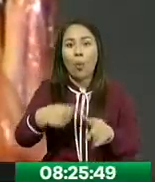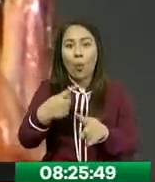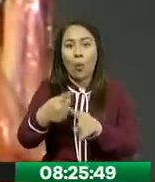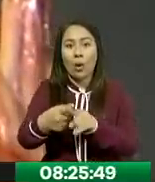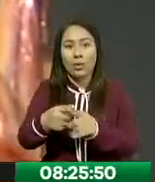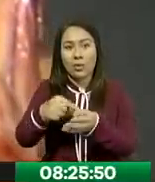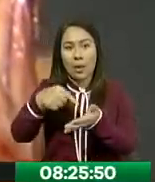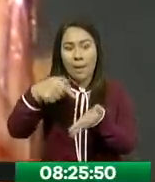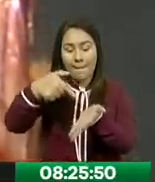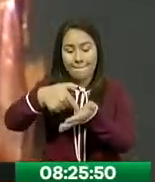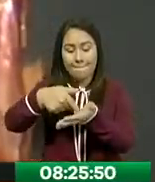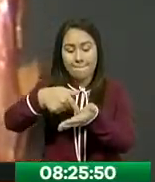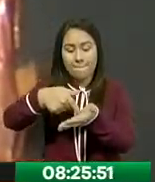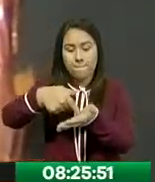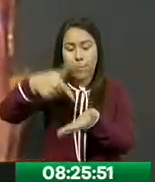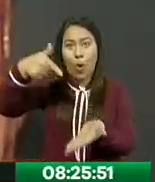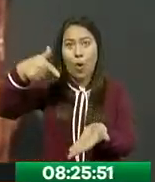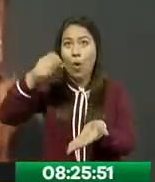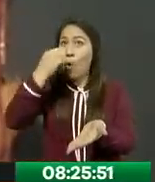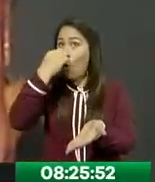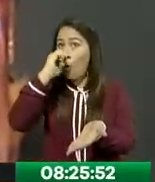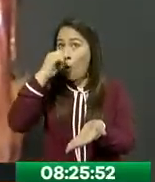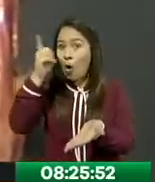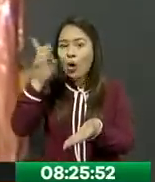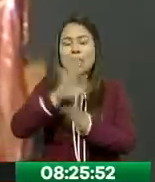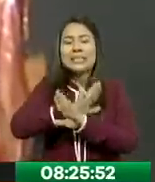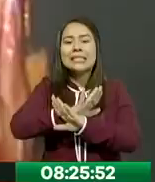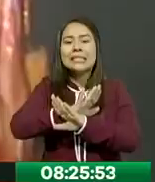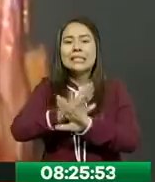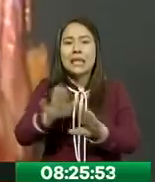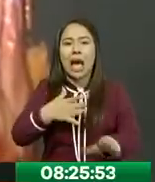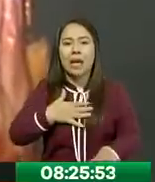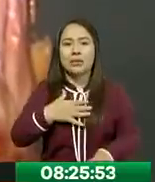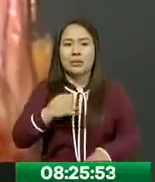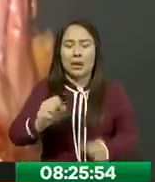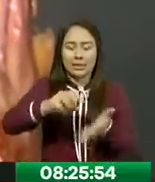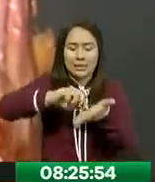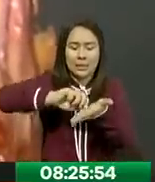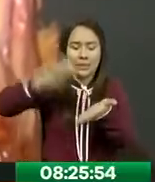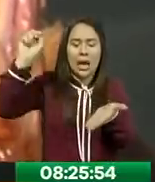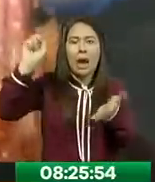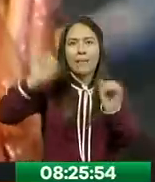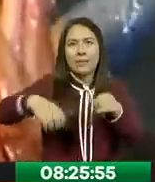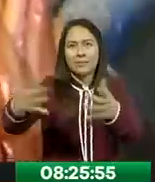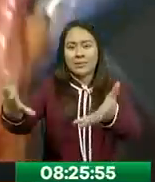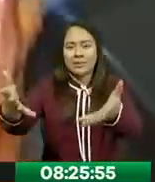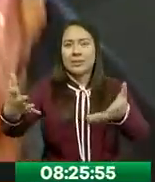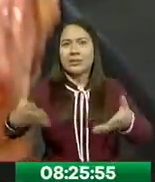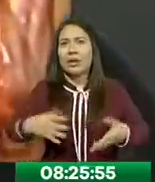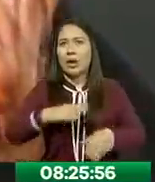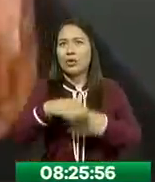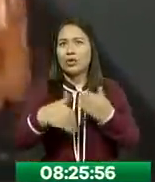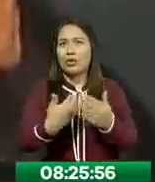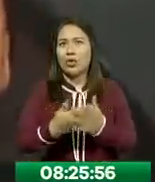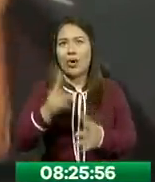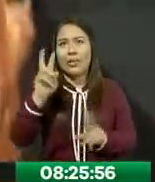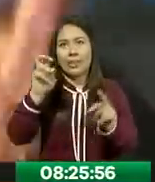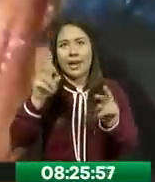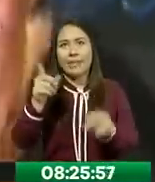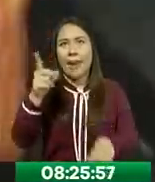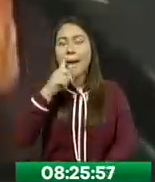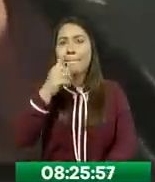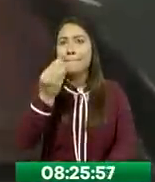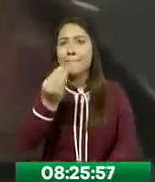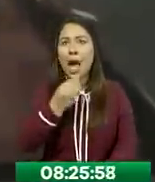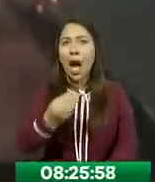válvula está arriba, la cosa roja significa que ya está al punto, ya se lo puede sacar del horno. Oye, qué toco, miren aquí este pavo.